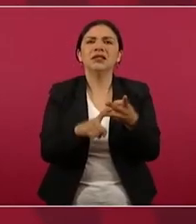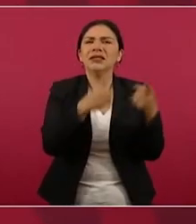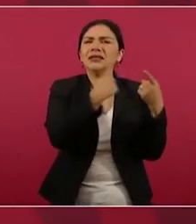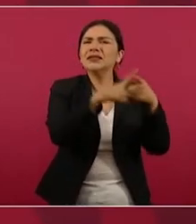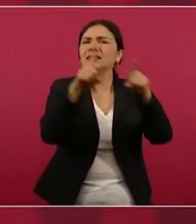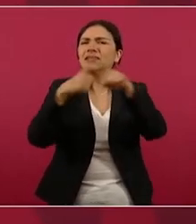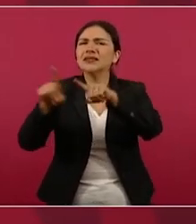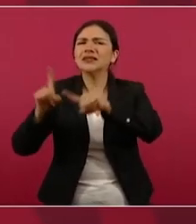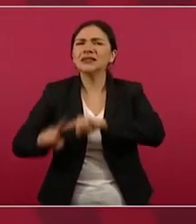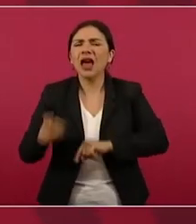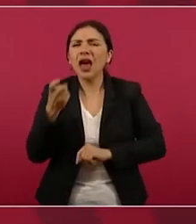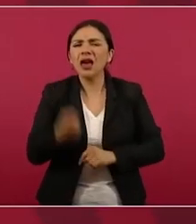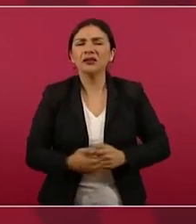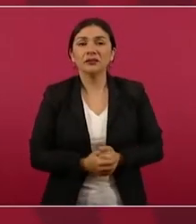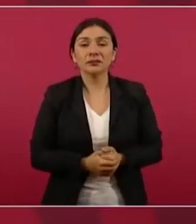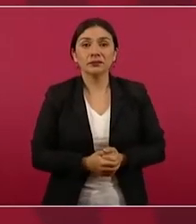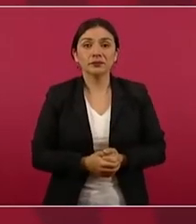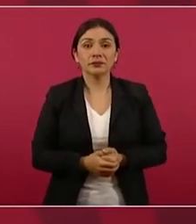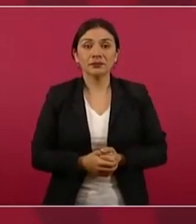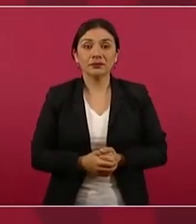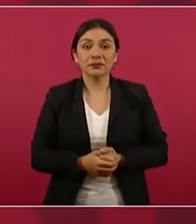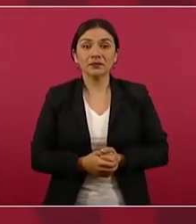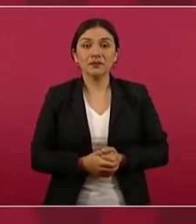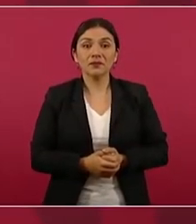Entonces, estamos hablando